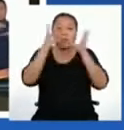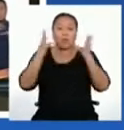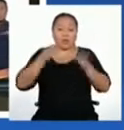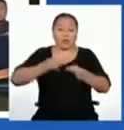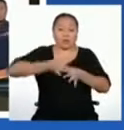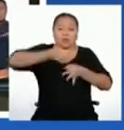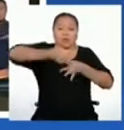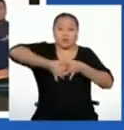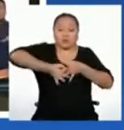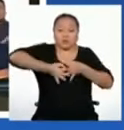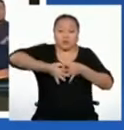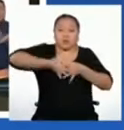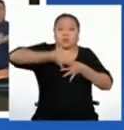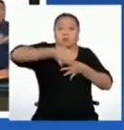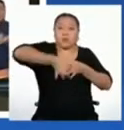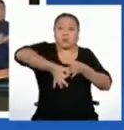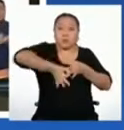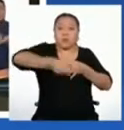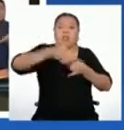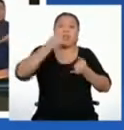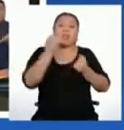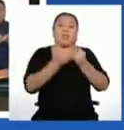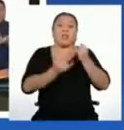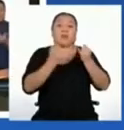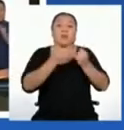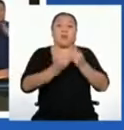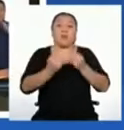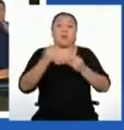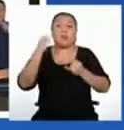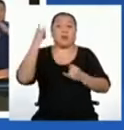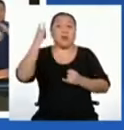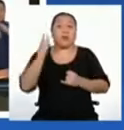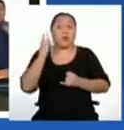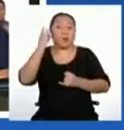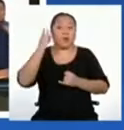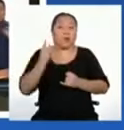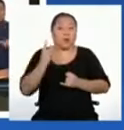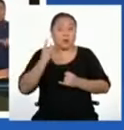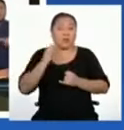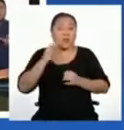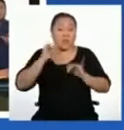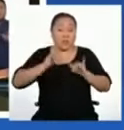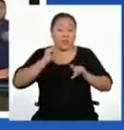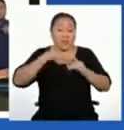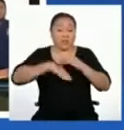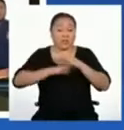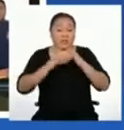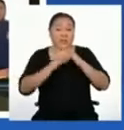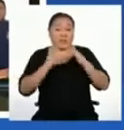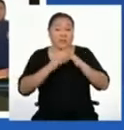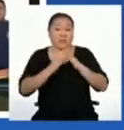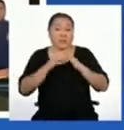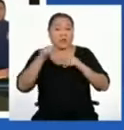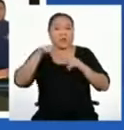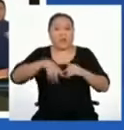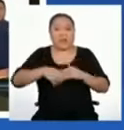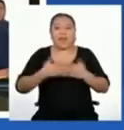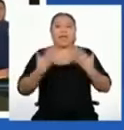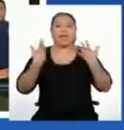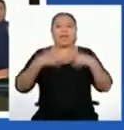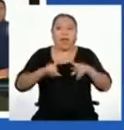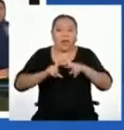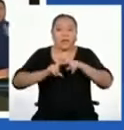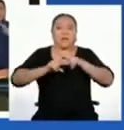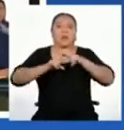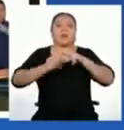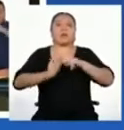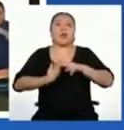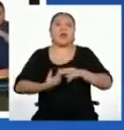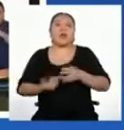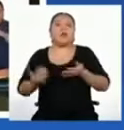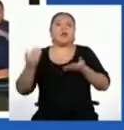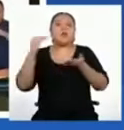la culminación del estado de emergencia es para comenzar a reactivar y a